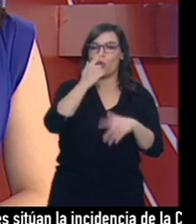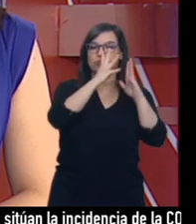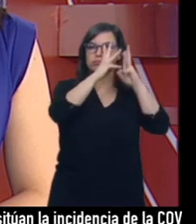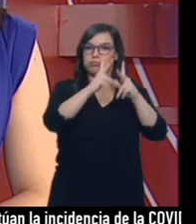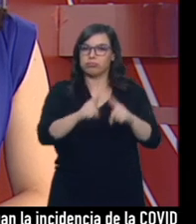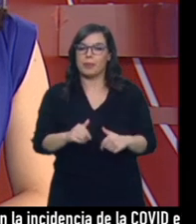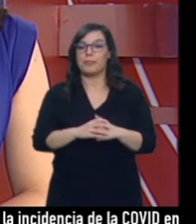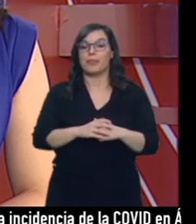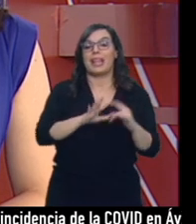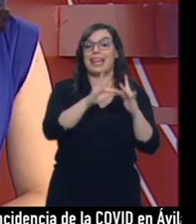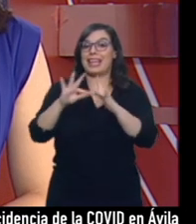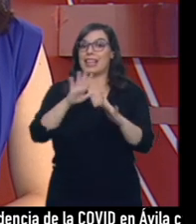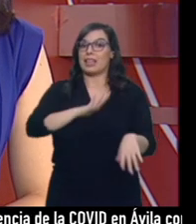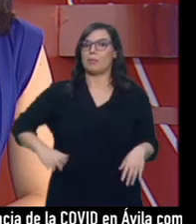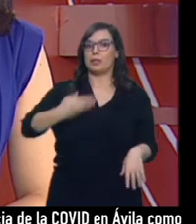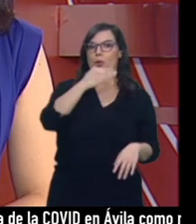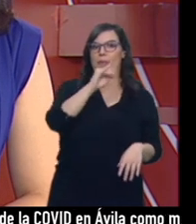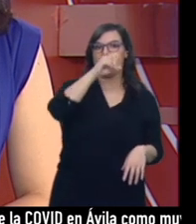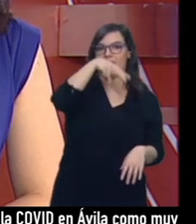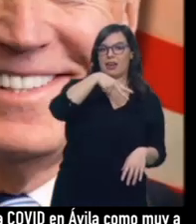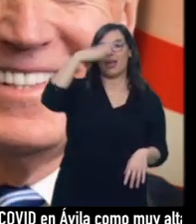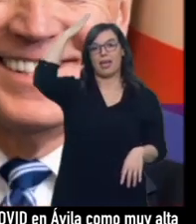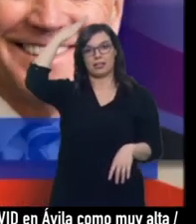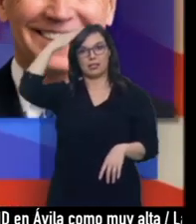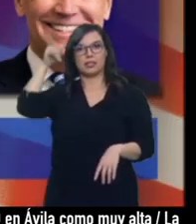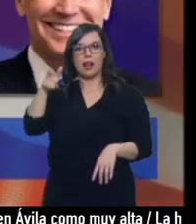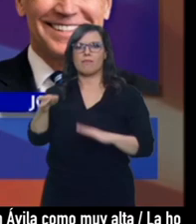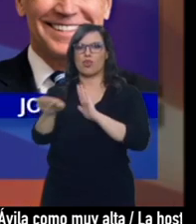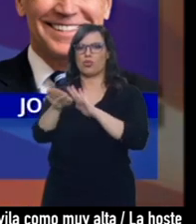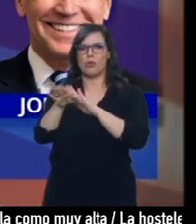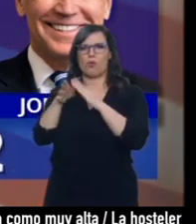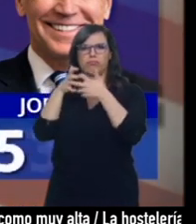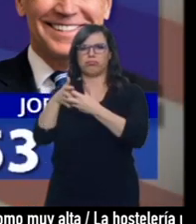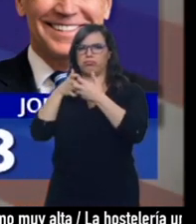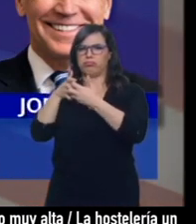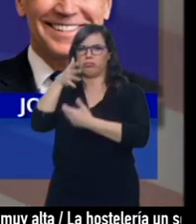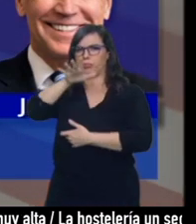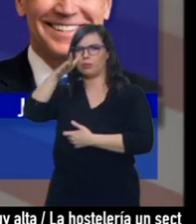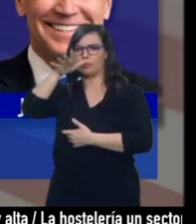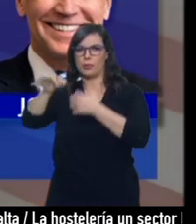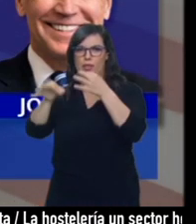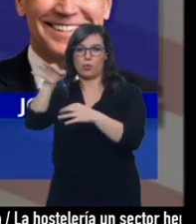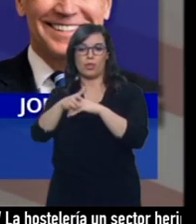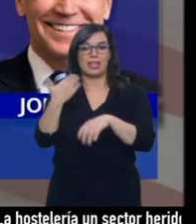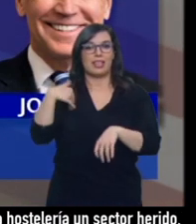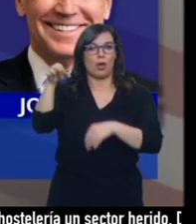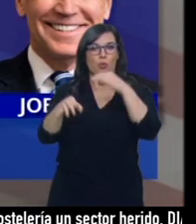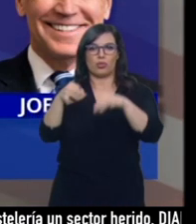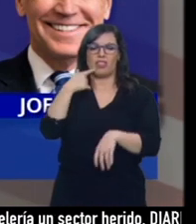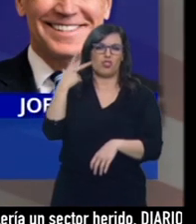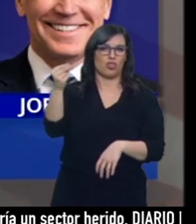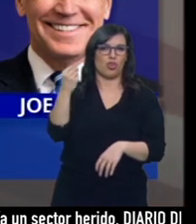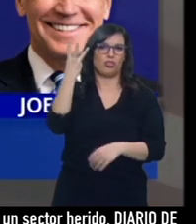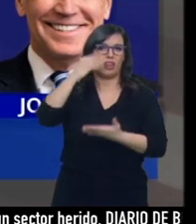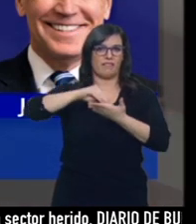Biden lidera de momento el escrutinio, mientras Donald Trump continúa con su frente judicial. La justicia ya le ha dado la espalda en